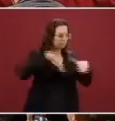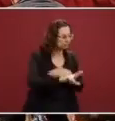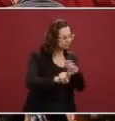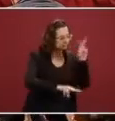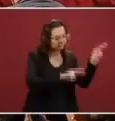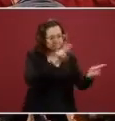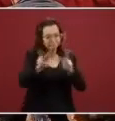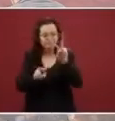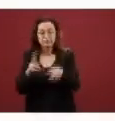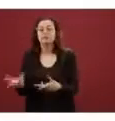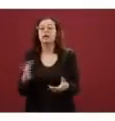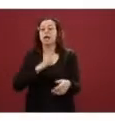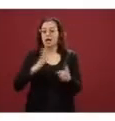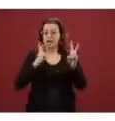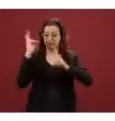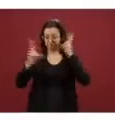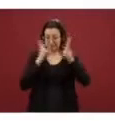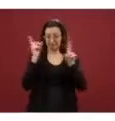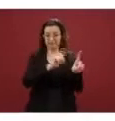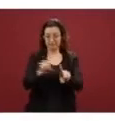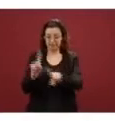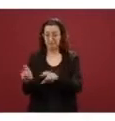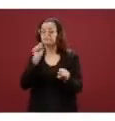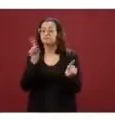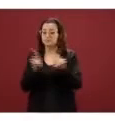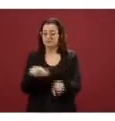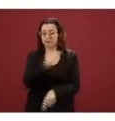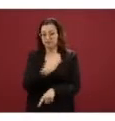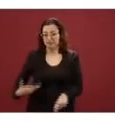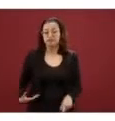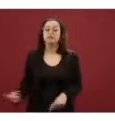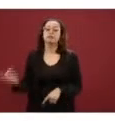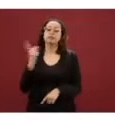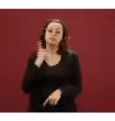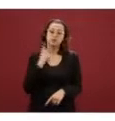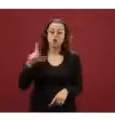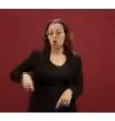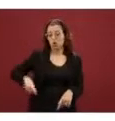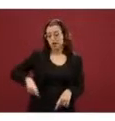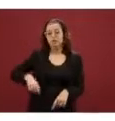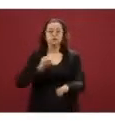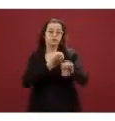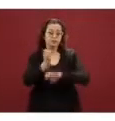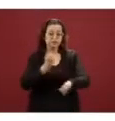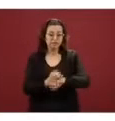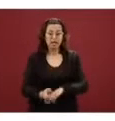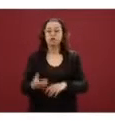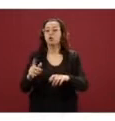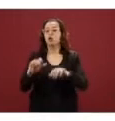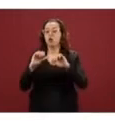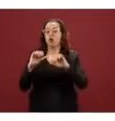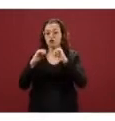ello, visitas de dependencias del Ejecutivo Federal, legisladores, gobiernos de los estados, organismos, aerolíneas e